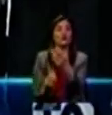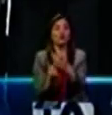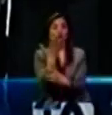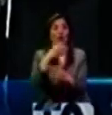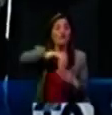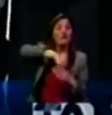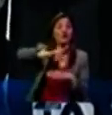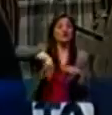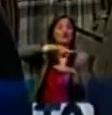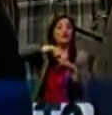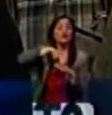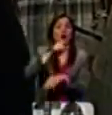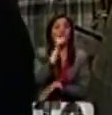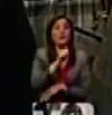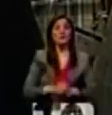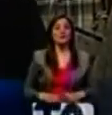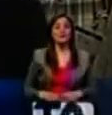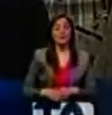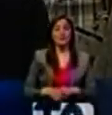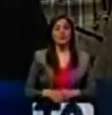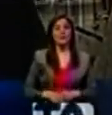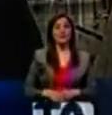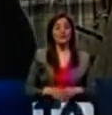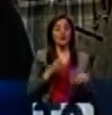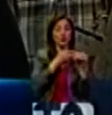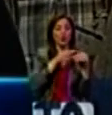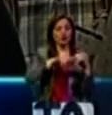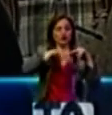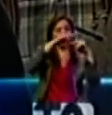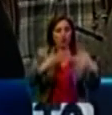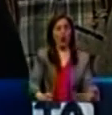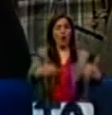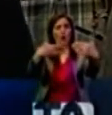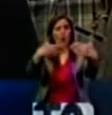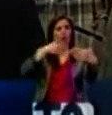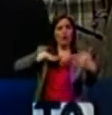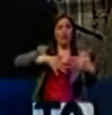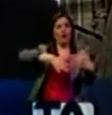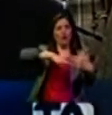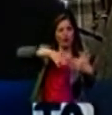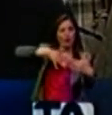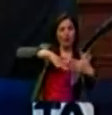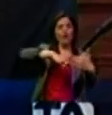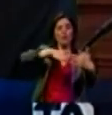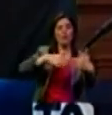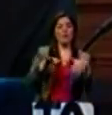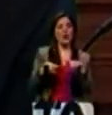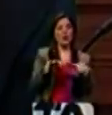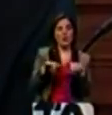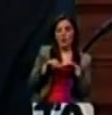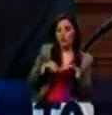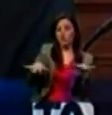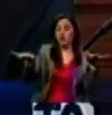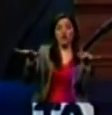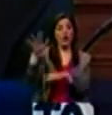del Fondo Nacional del Agua. Para la construcción de represas, para el mantenimiento también de los canales de riego. Pero hagámoslo de